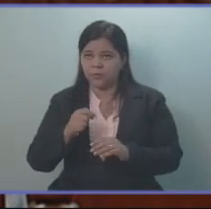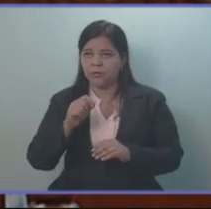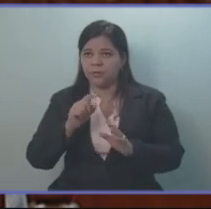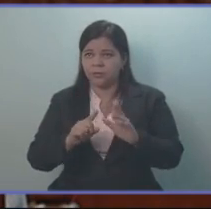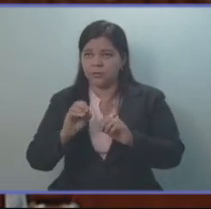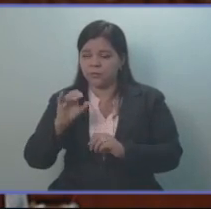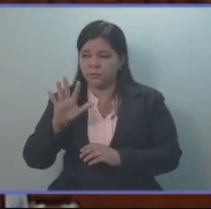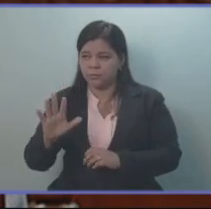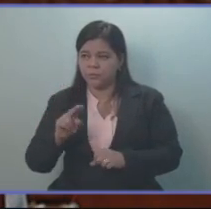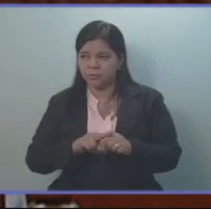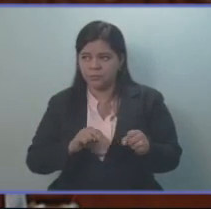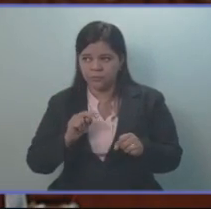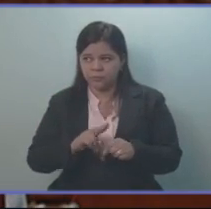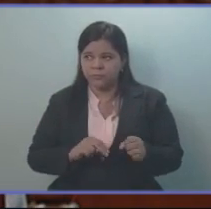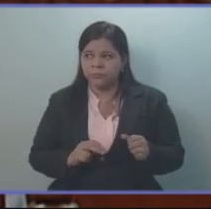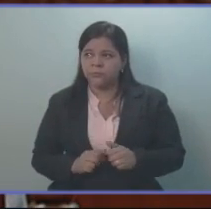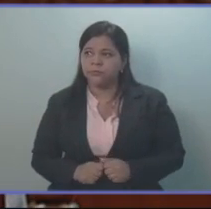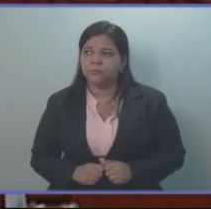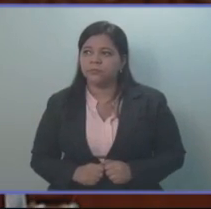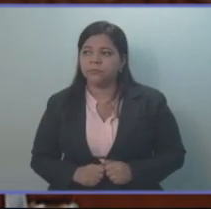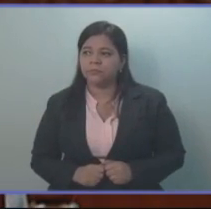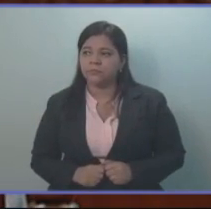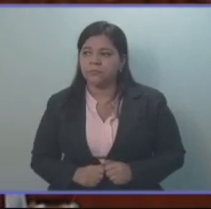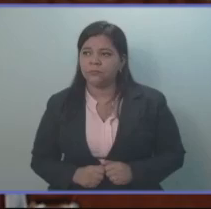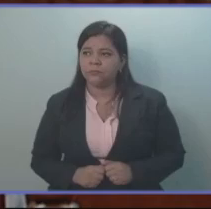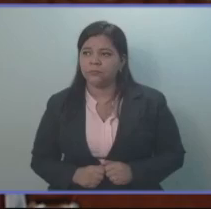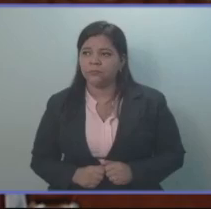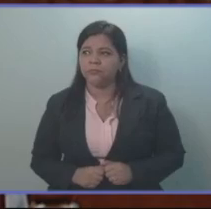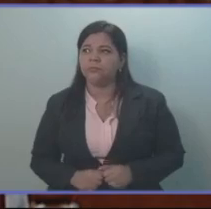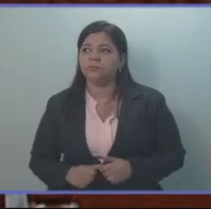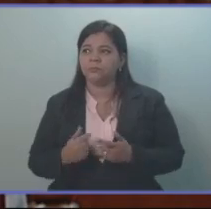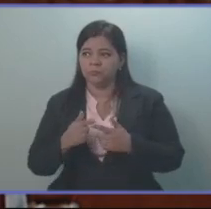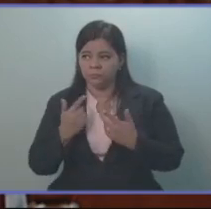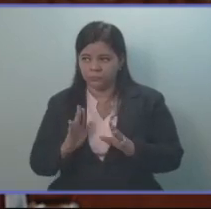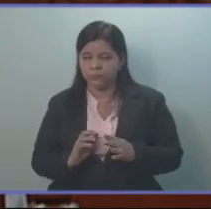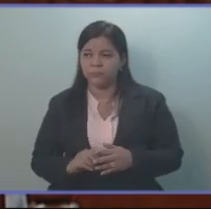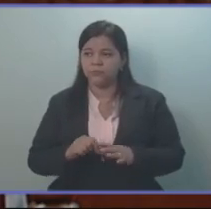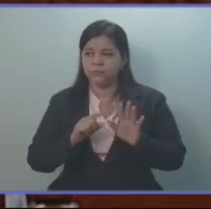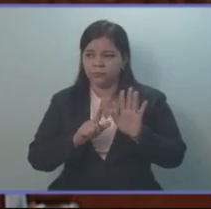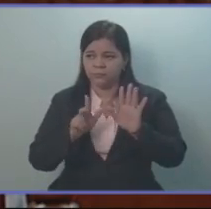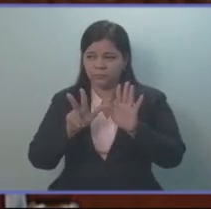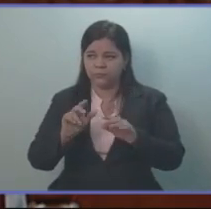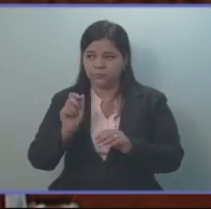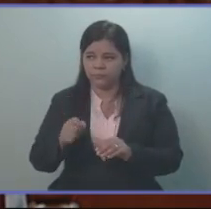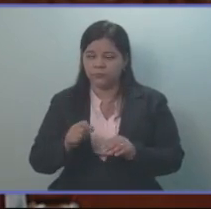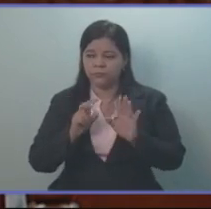$217.605 de los Estados Unidos de América. El cuarto,